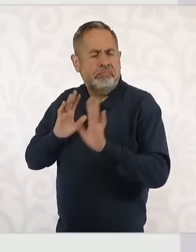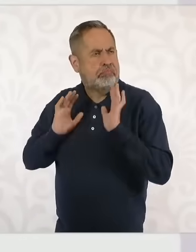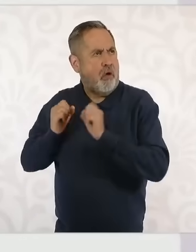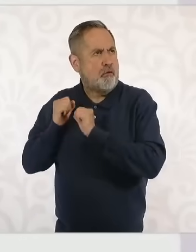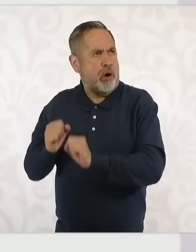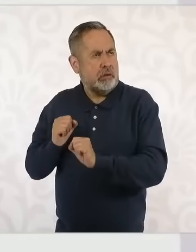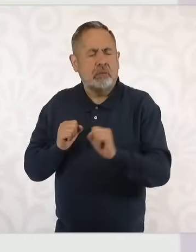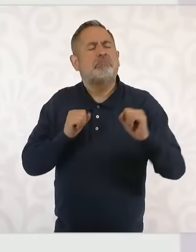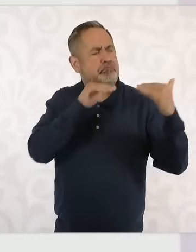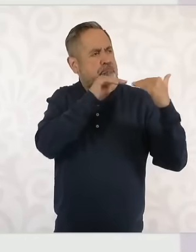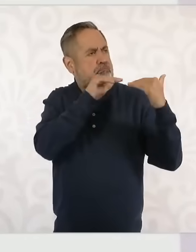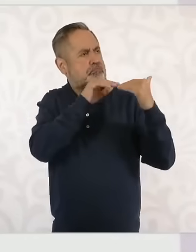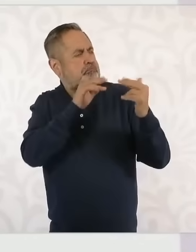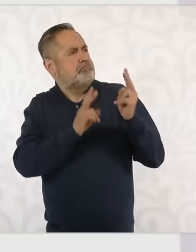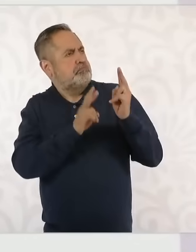Ahora,